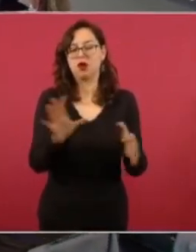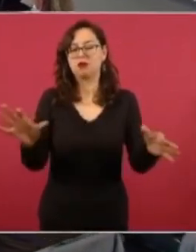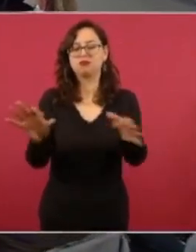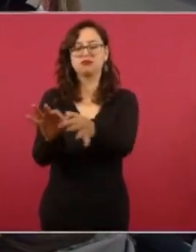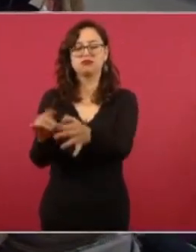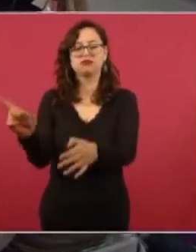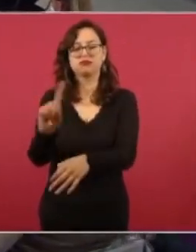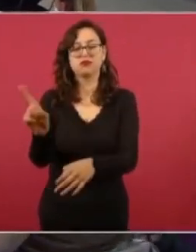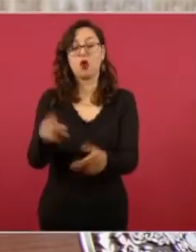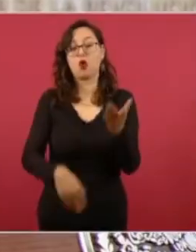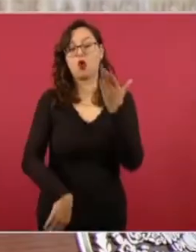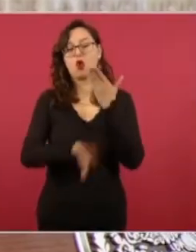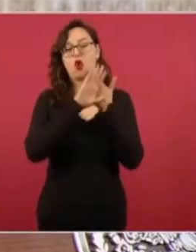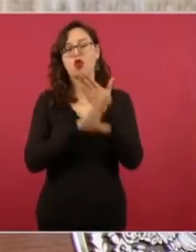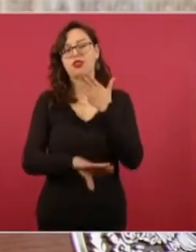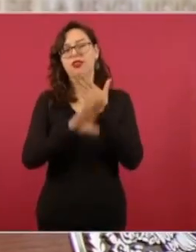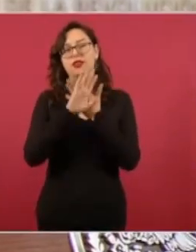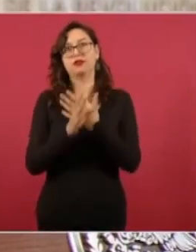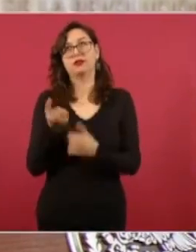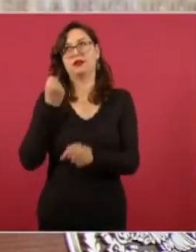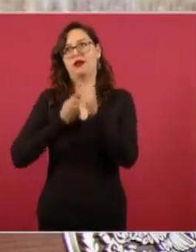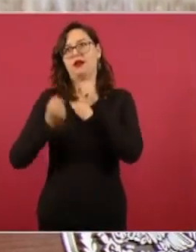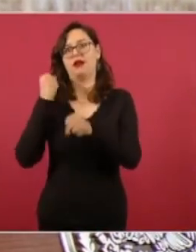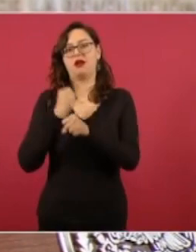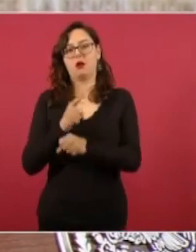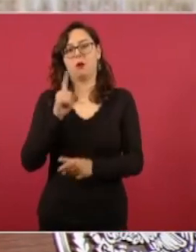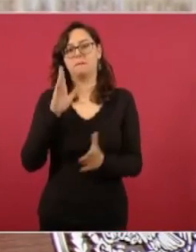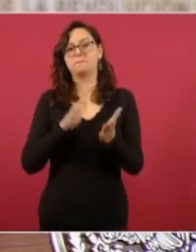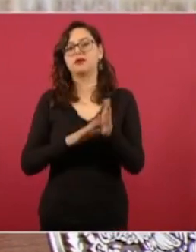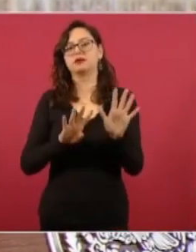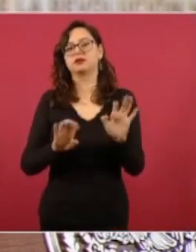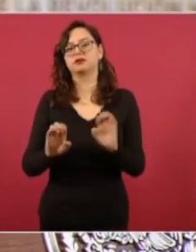eso les hablo es 96.